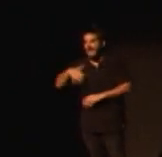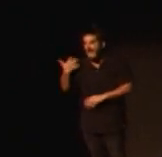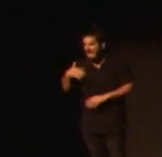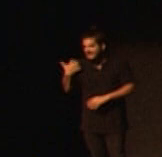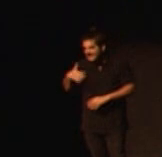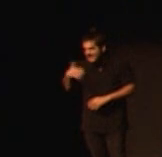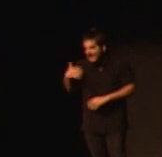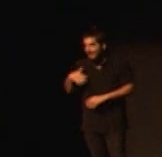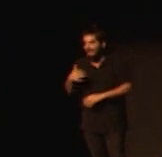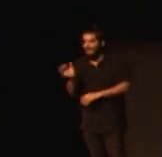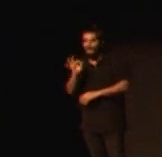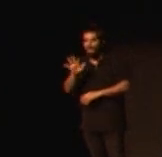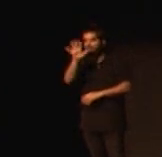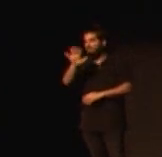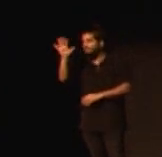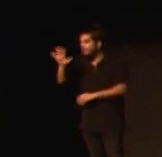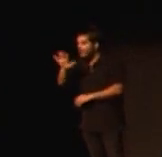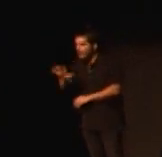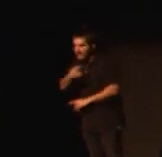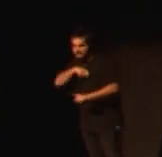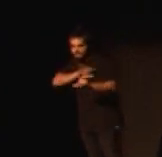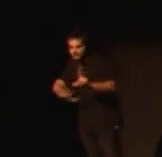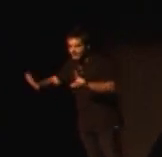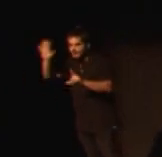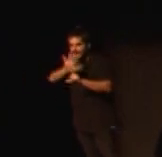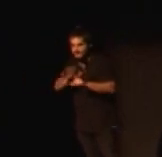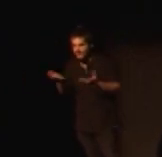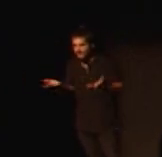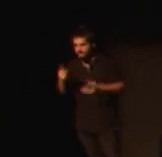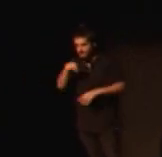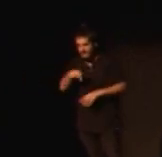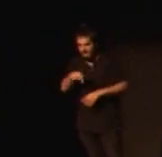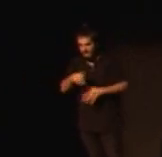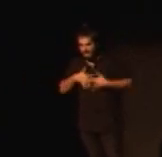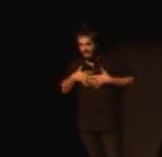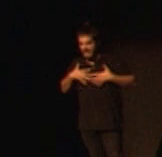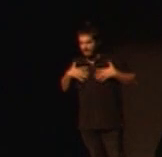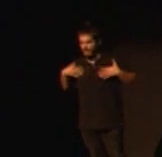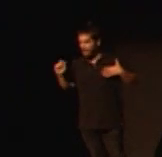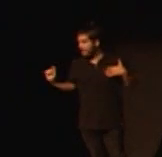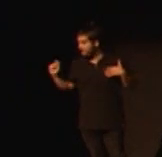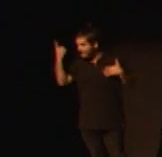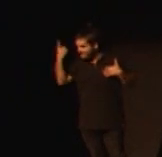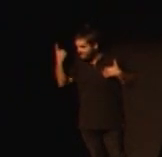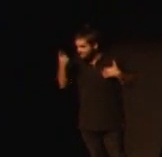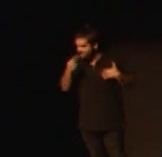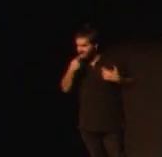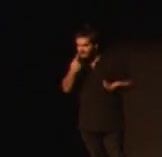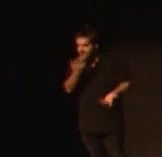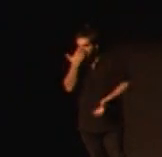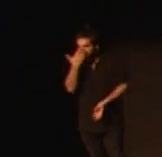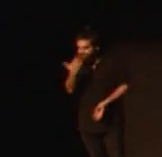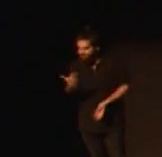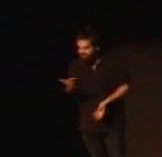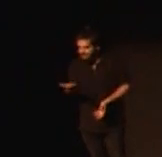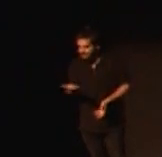parte de las universidades españolas, pues este es el que más emoción me llena de todos. Y lo digo de corazón porque me lo